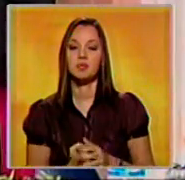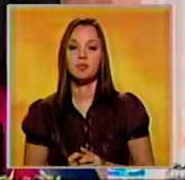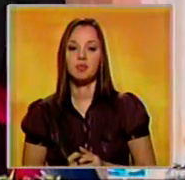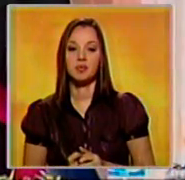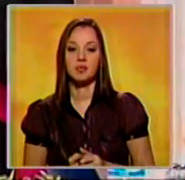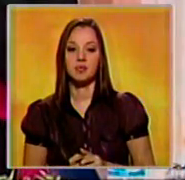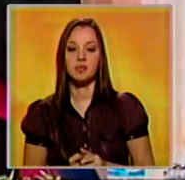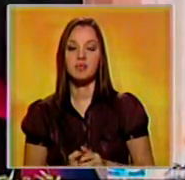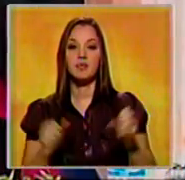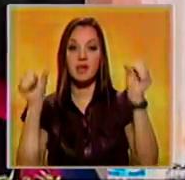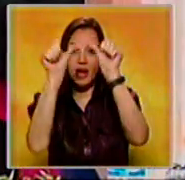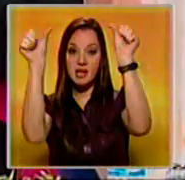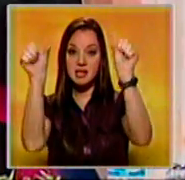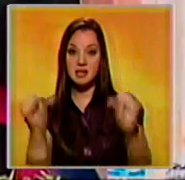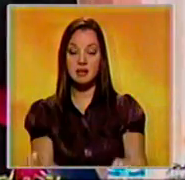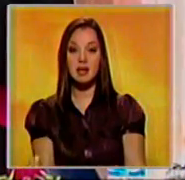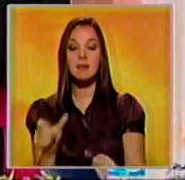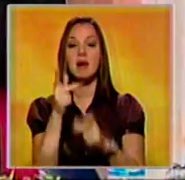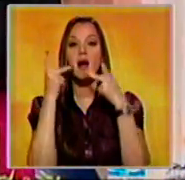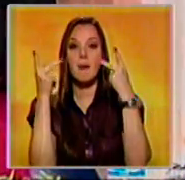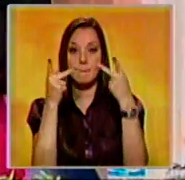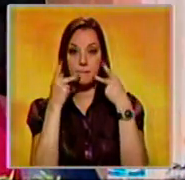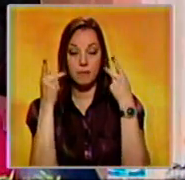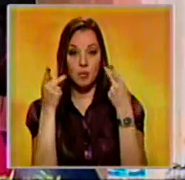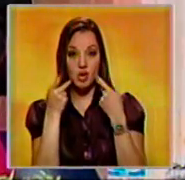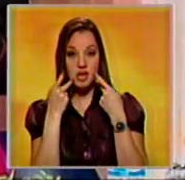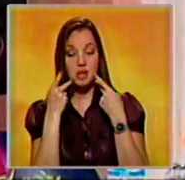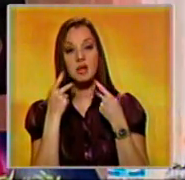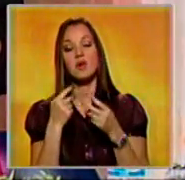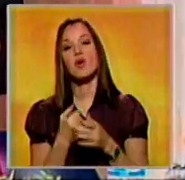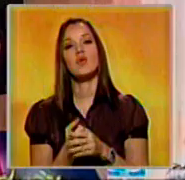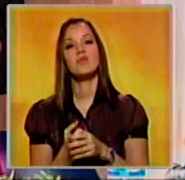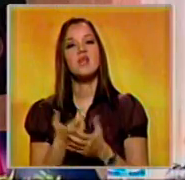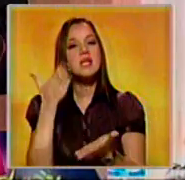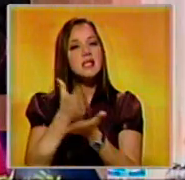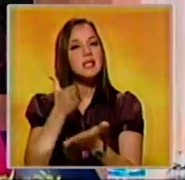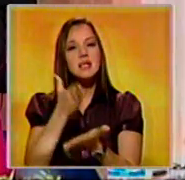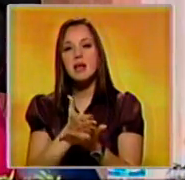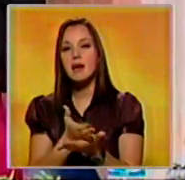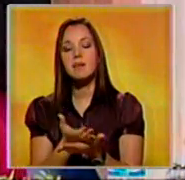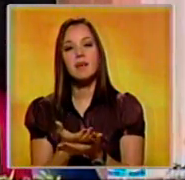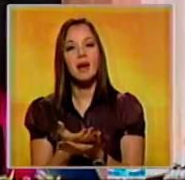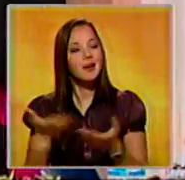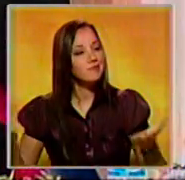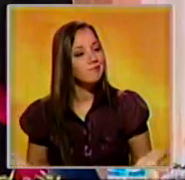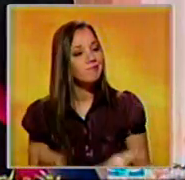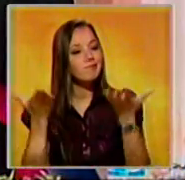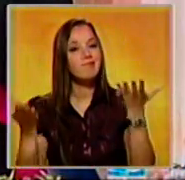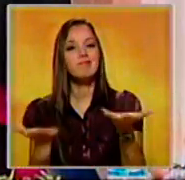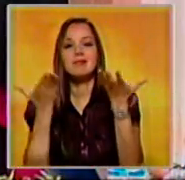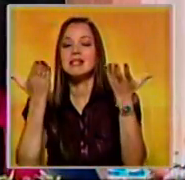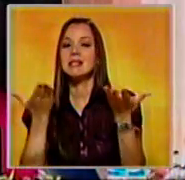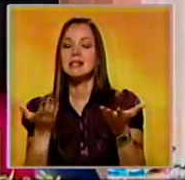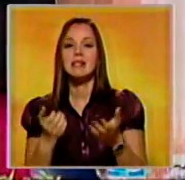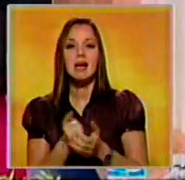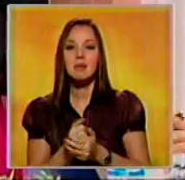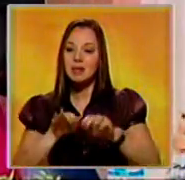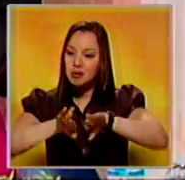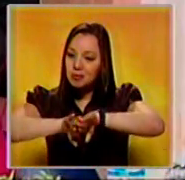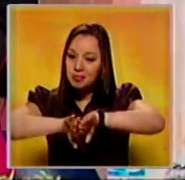El sistema político dominante ha impulsado constantemente la división ideológica y